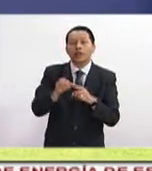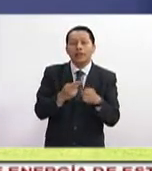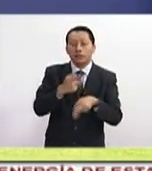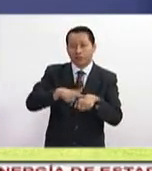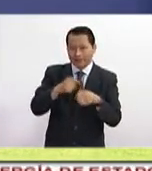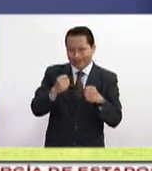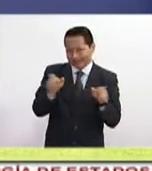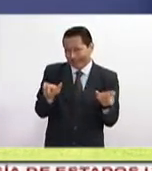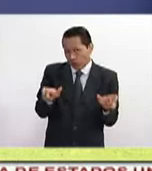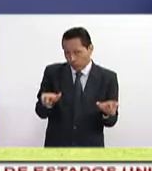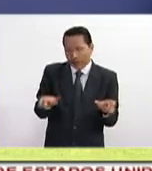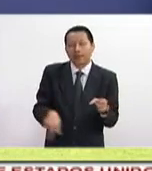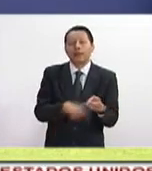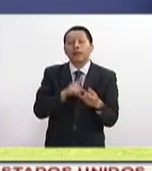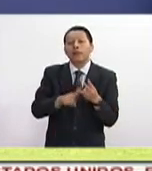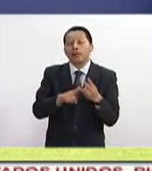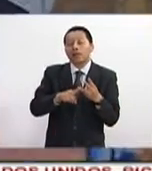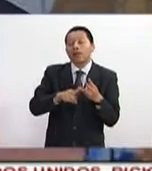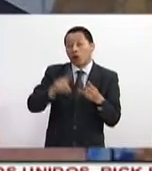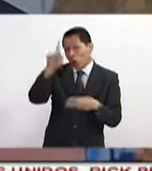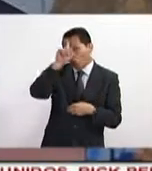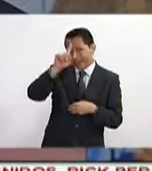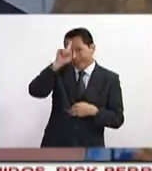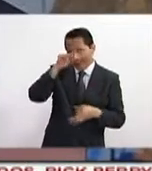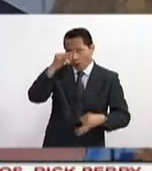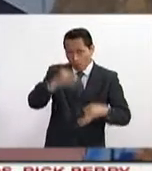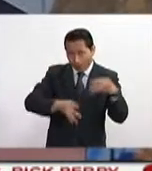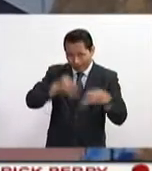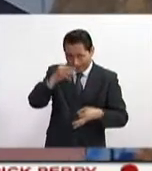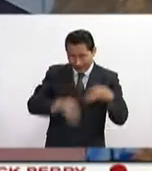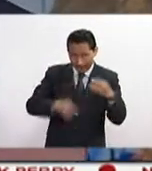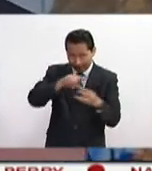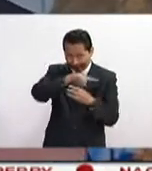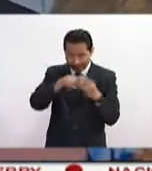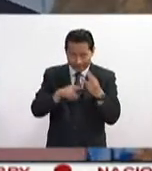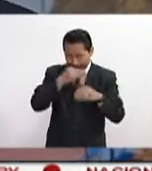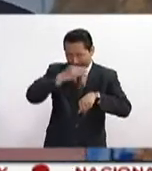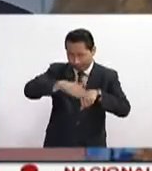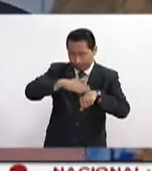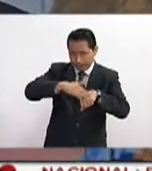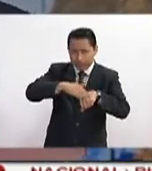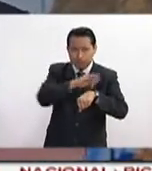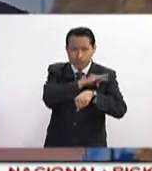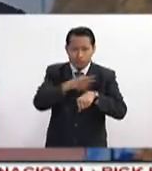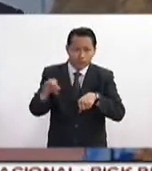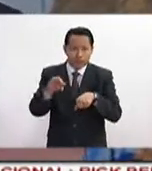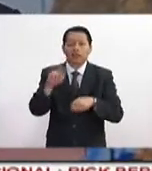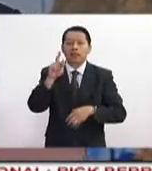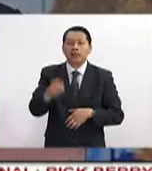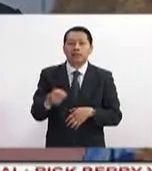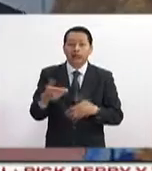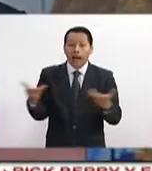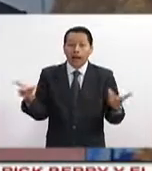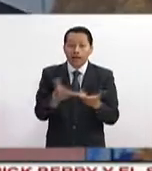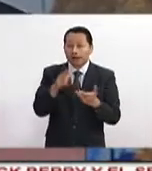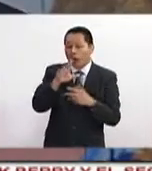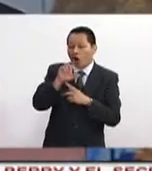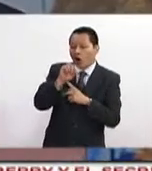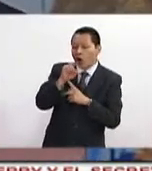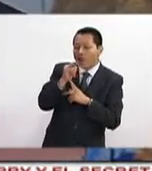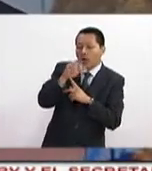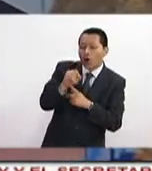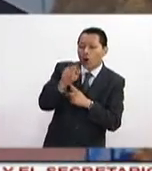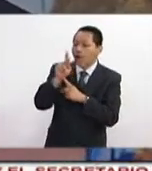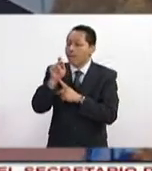Seguridad, a la Consejería Jurídica, para que durante la elaboración de un Código Penal único se